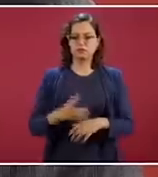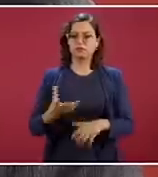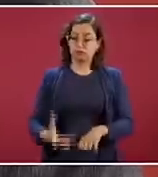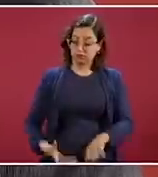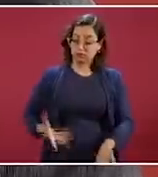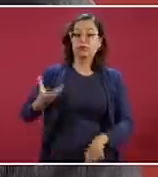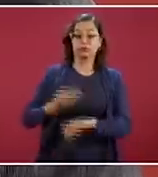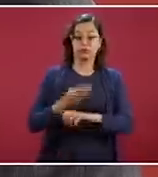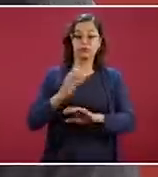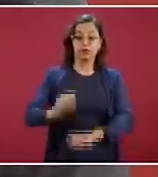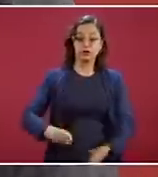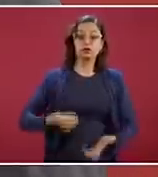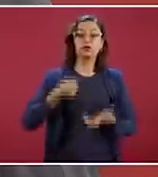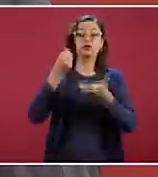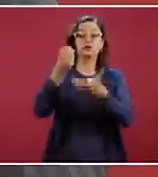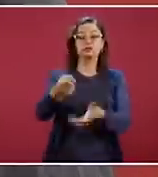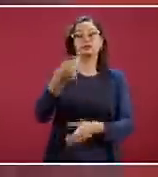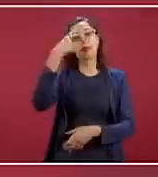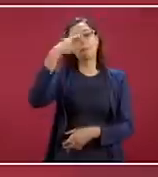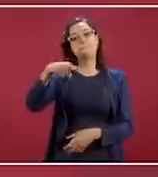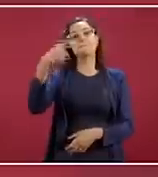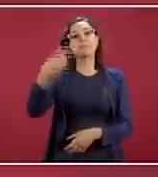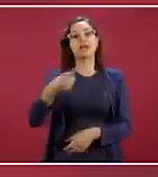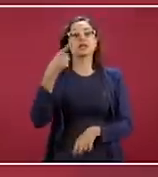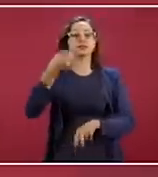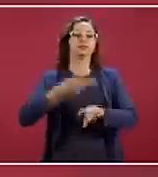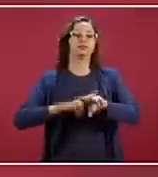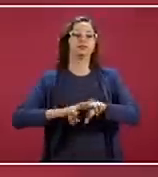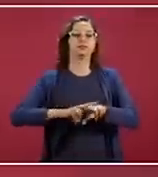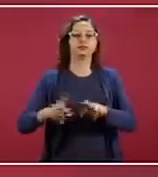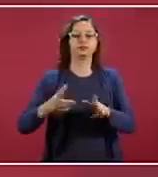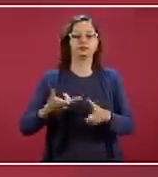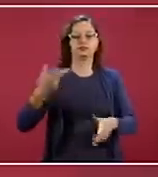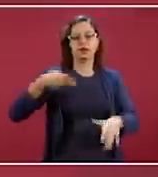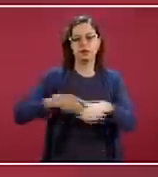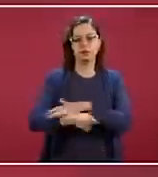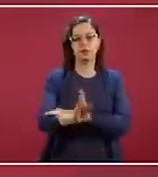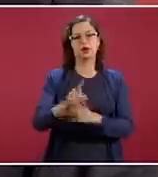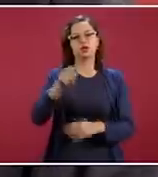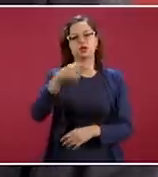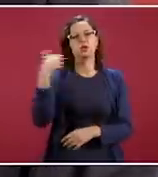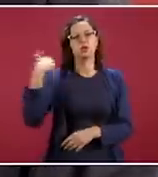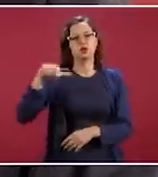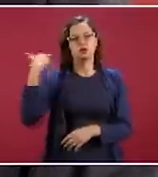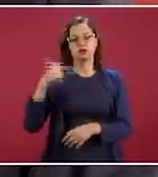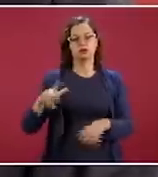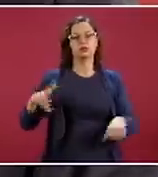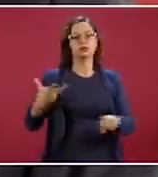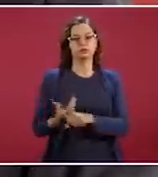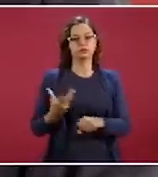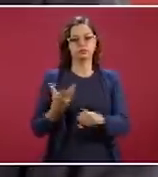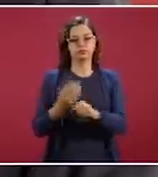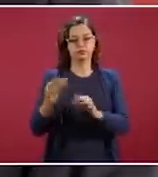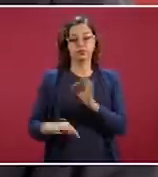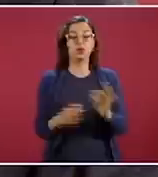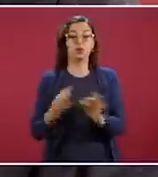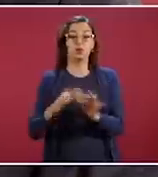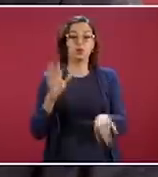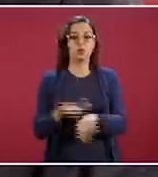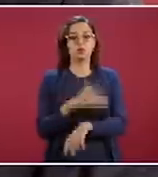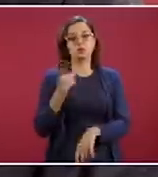adicional para terminar el tren de Guadalajara que se estaba